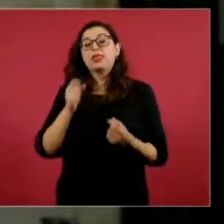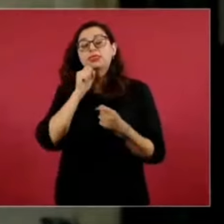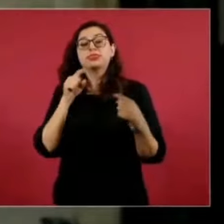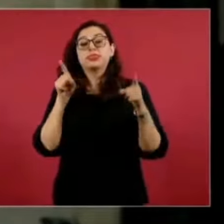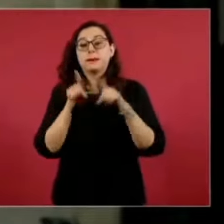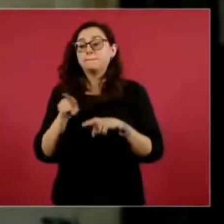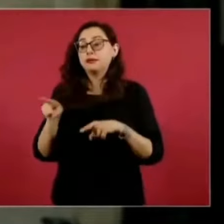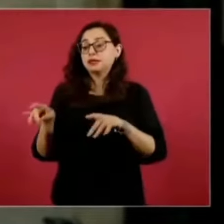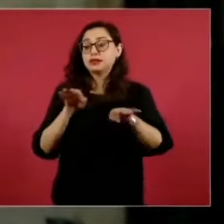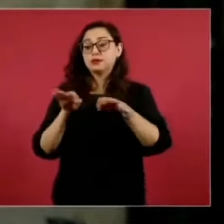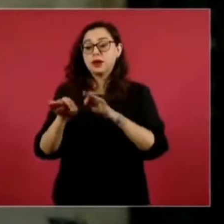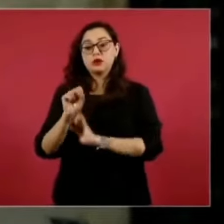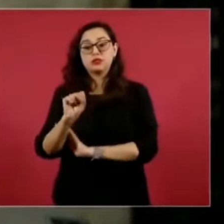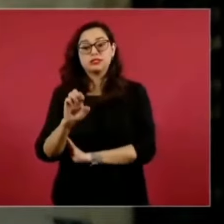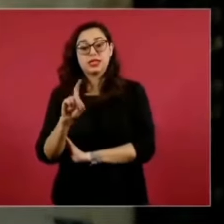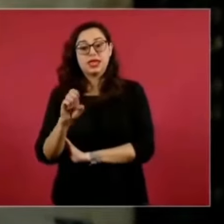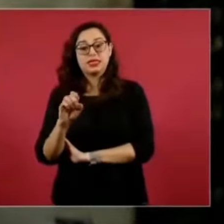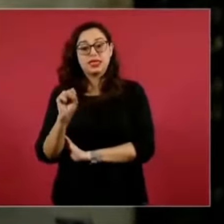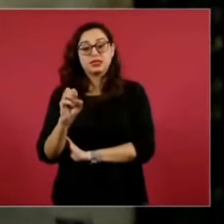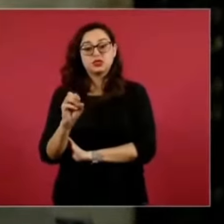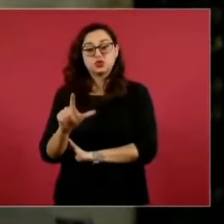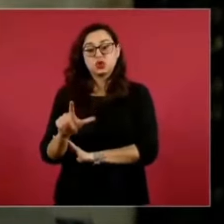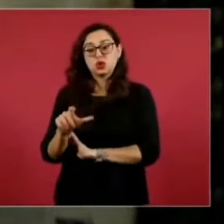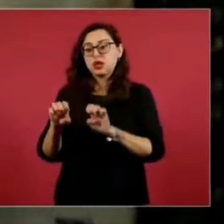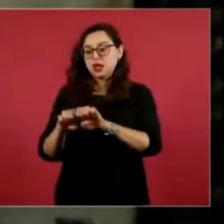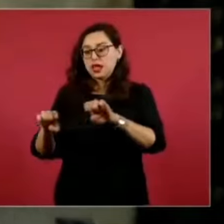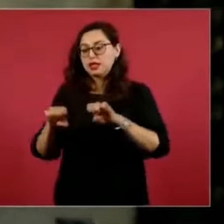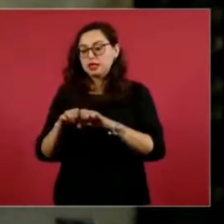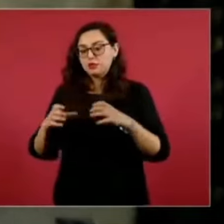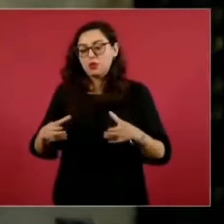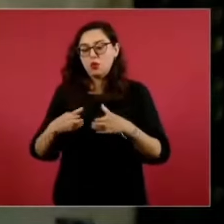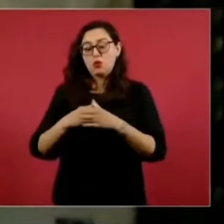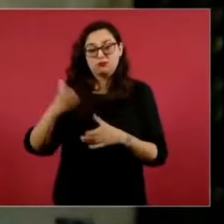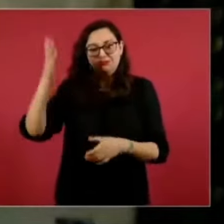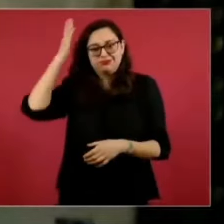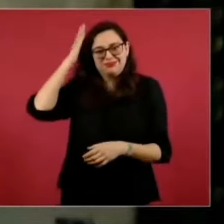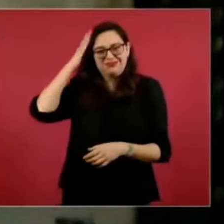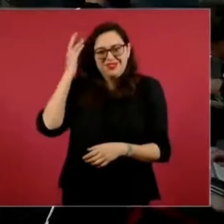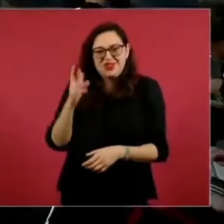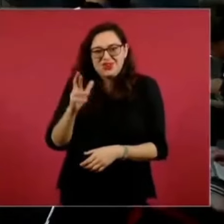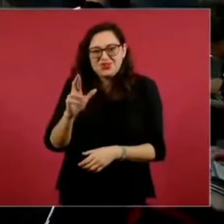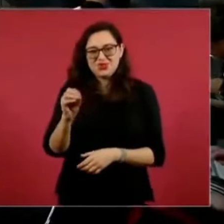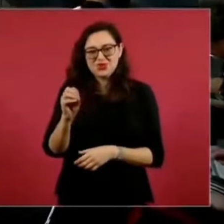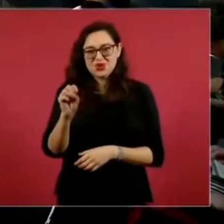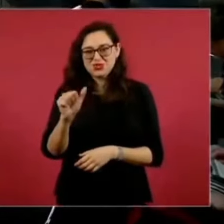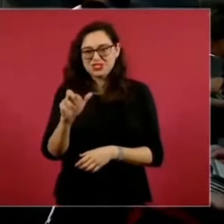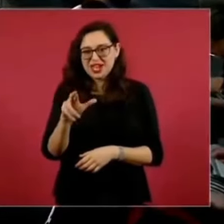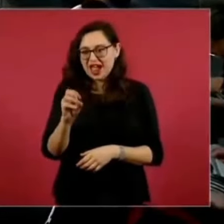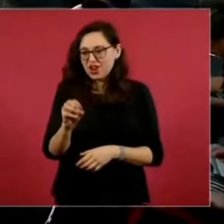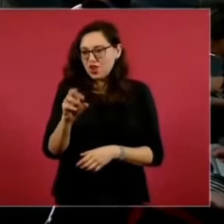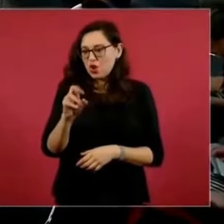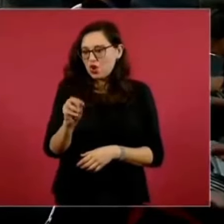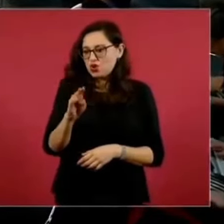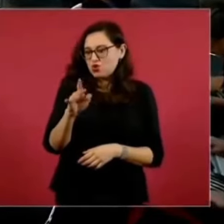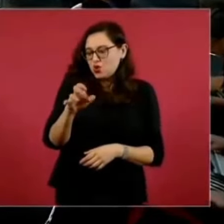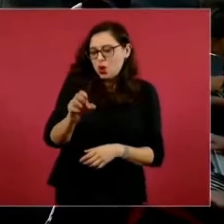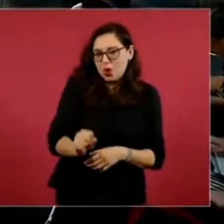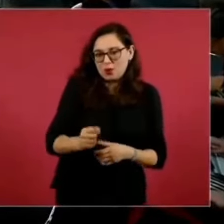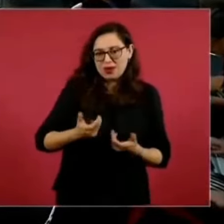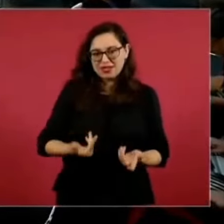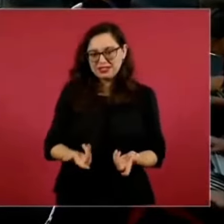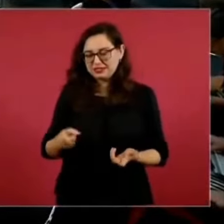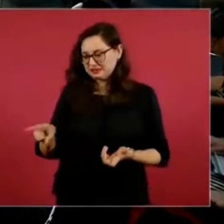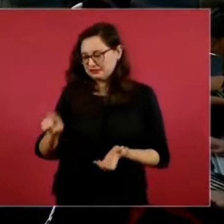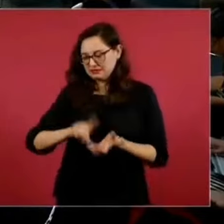sede sol integrante del equipo encabezado por Rosario Robles en donde se investiga por malversación de recursos públicos en la